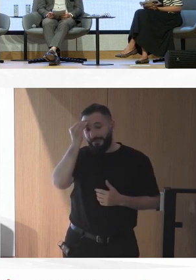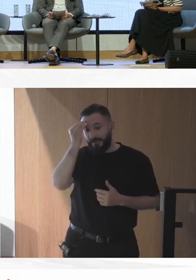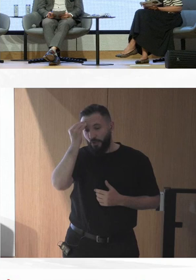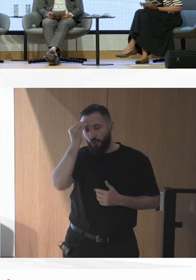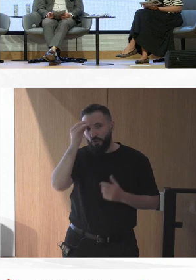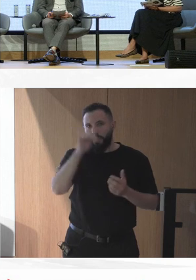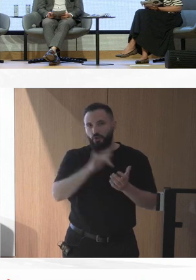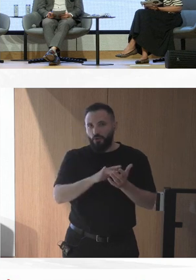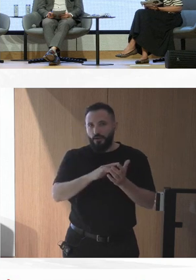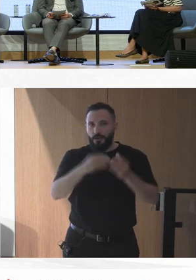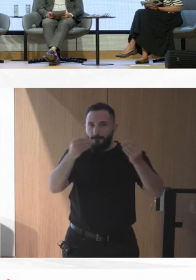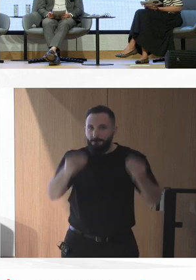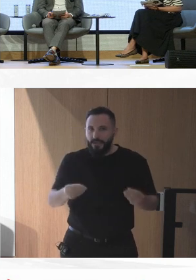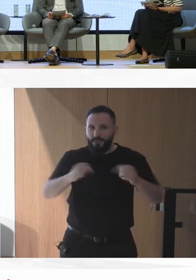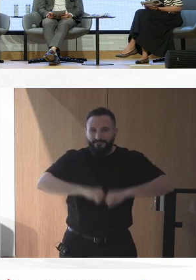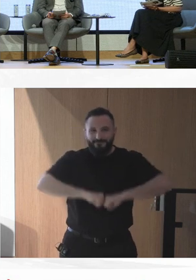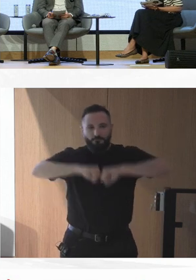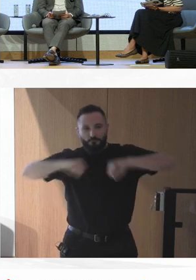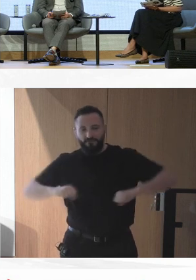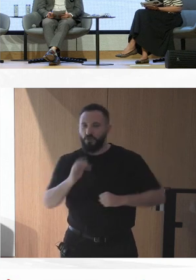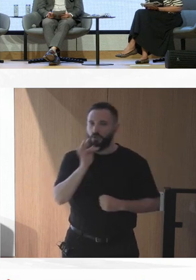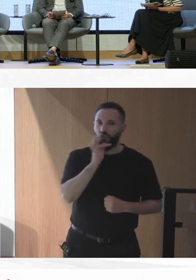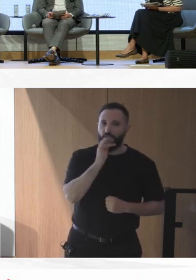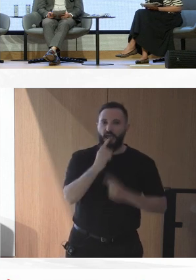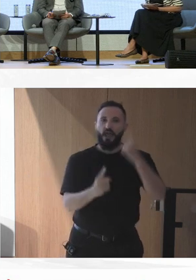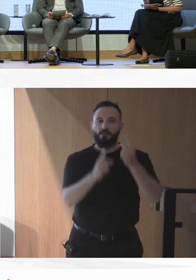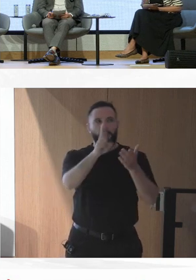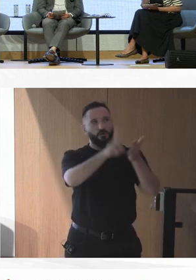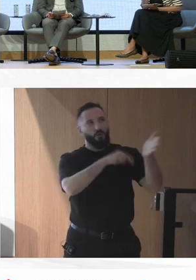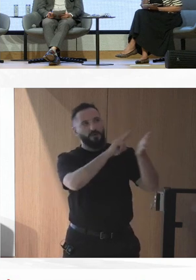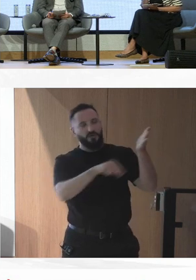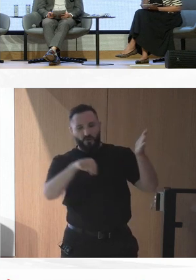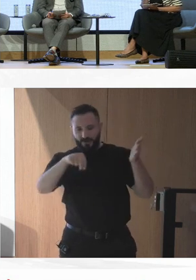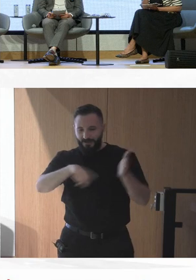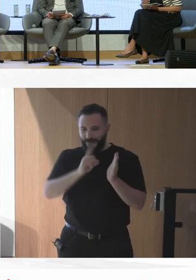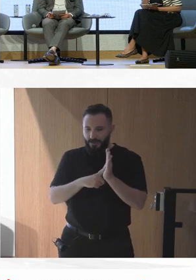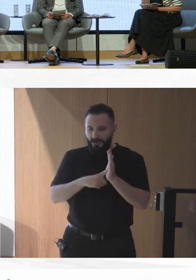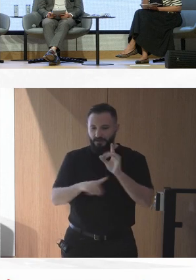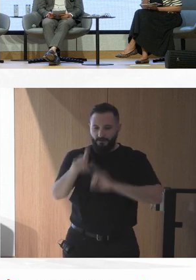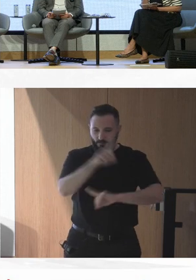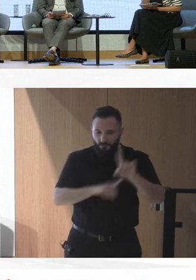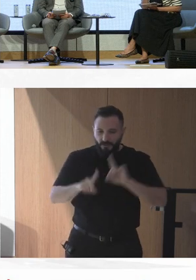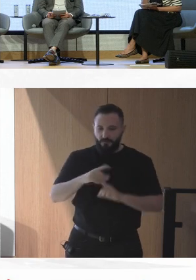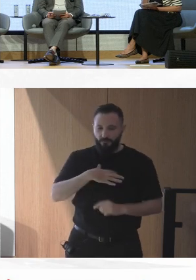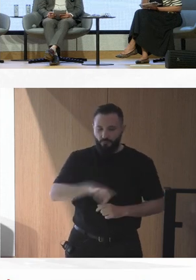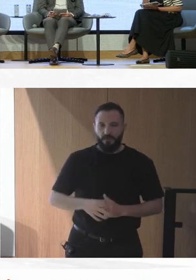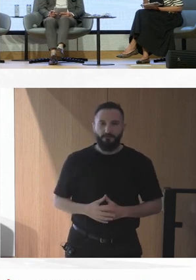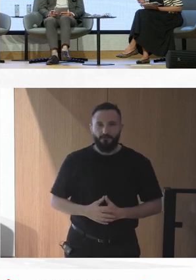problemas, ¿no?, en relación con la convención, aunque a lo mejor algún aspecto, ¿no?, pues pueda ser mejor que otros sistemas.